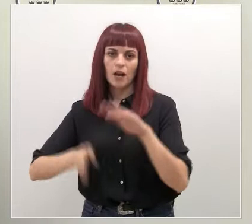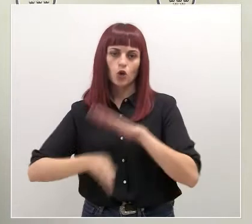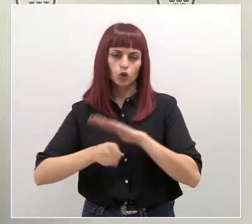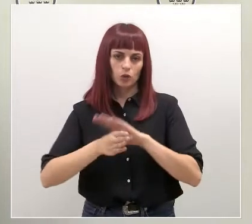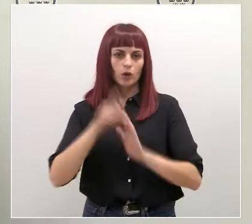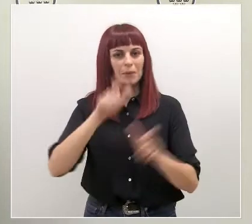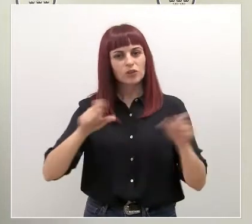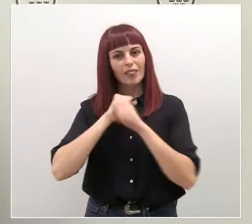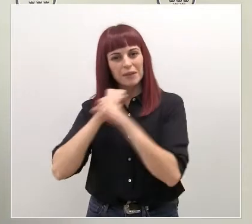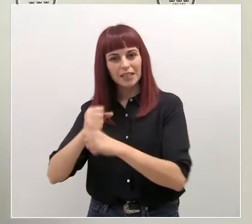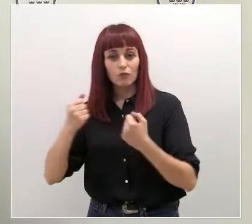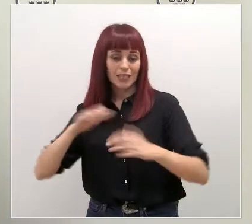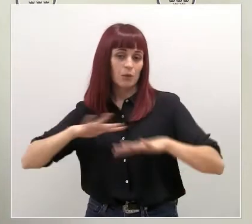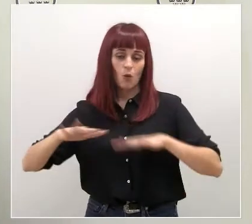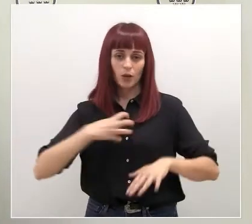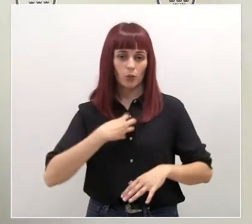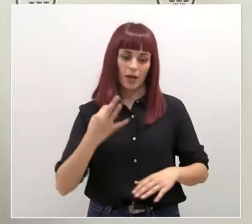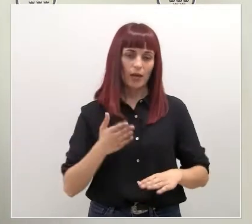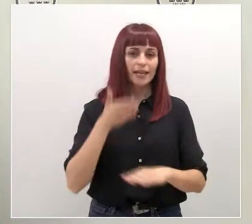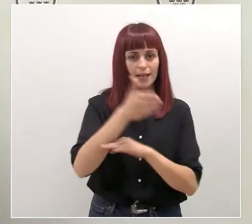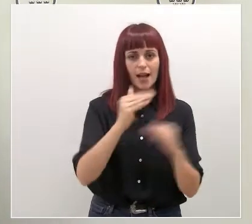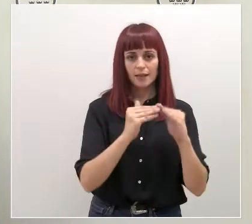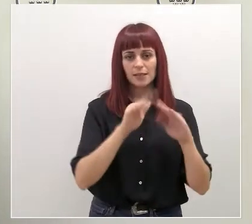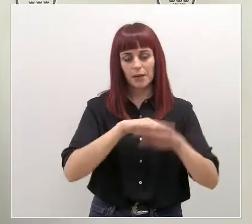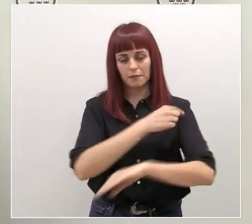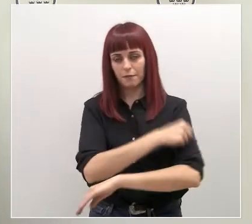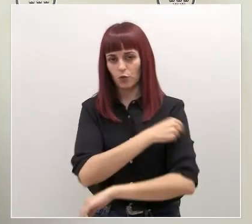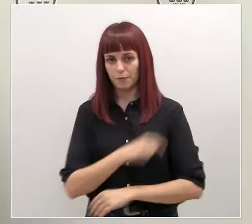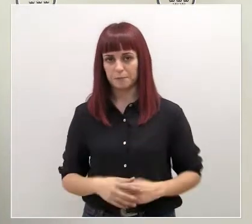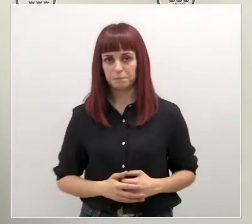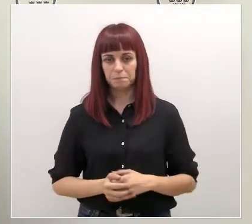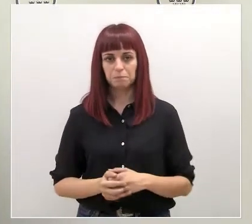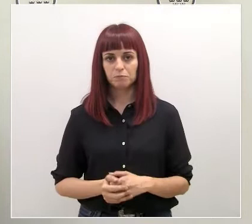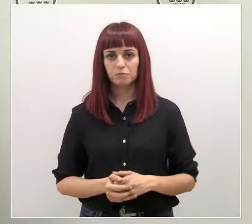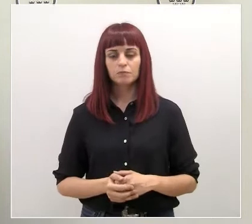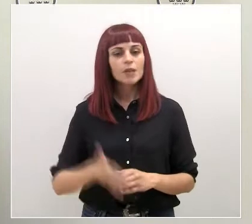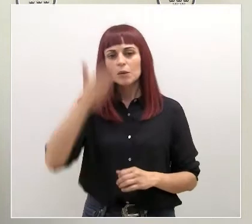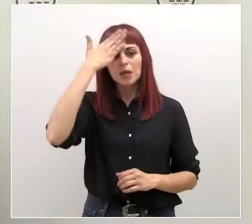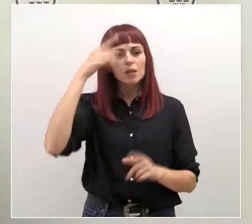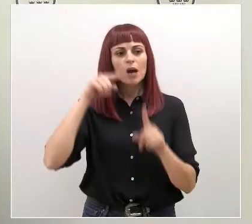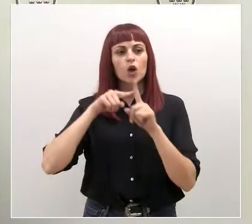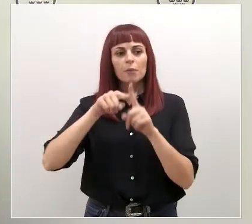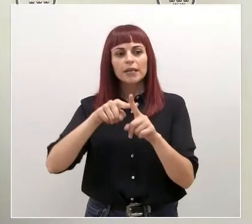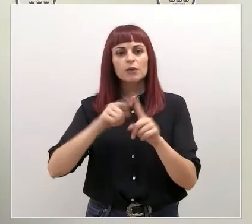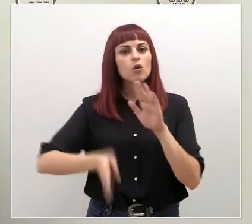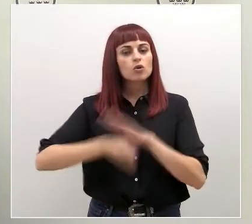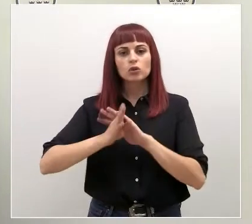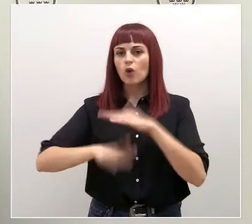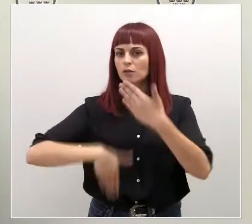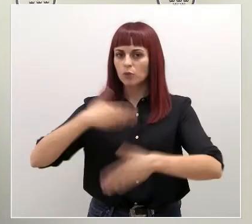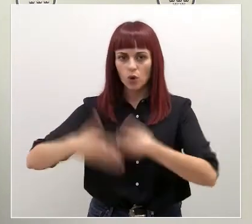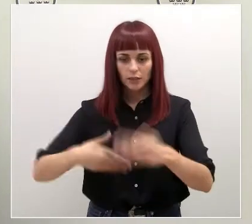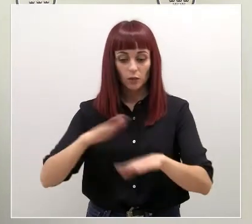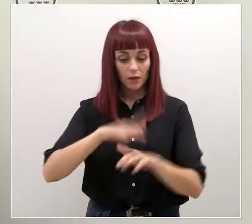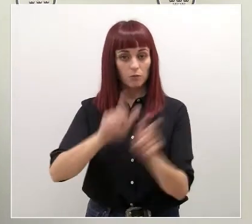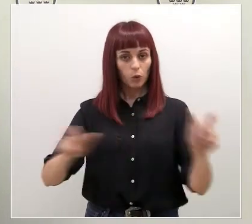grandes dependientes inmovilizados y que hay que acudir a domicilios para aplicarles la vacuna. El principal objetivo es seguir progresando en la inmunización